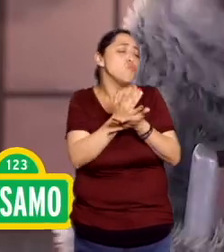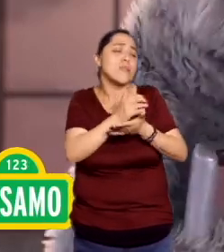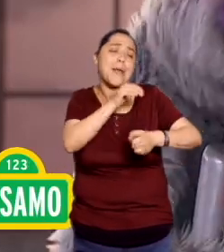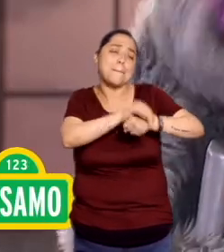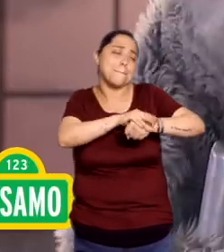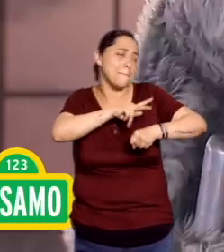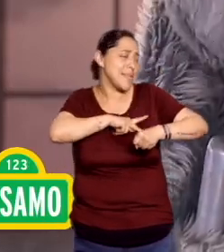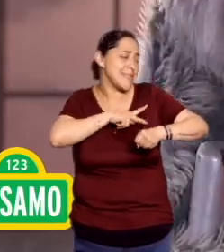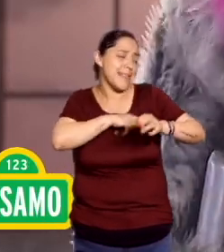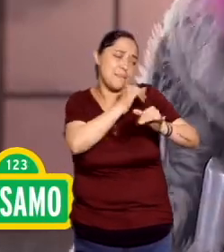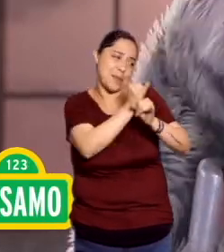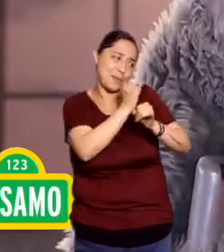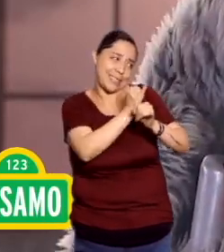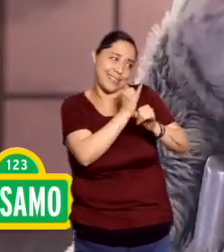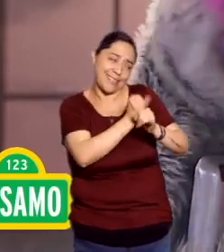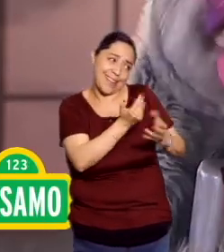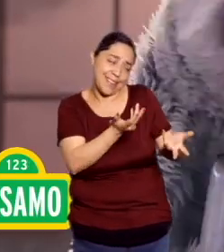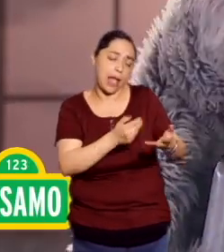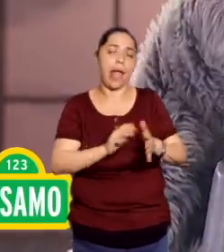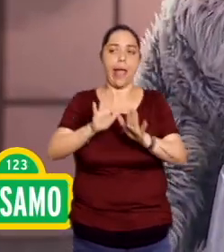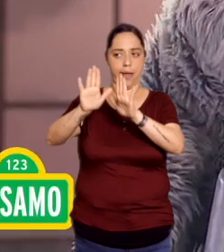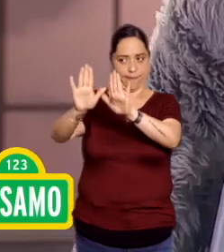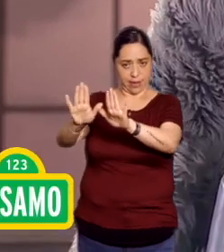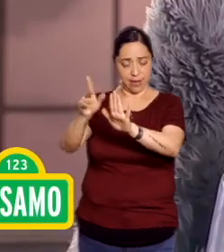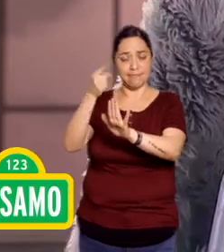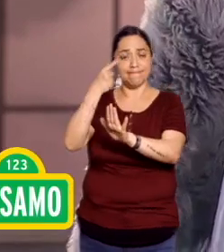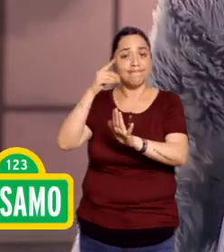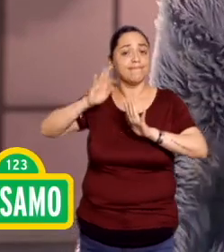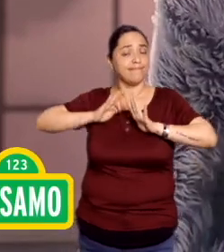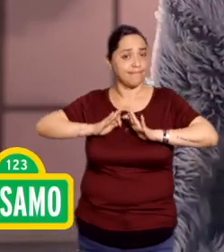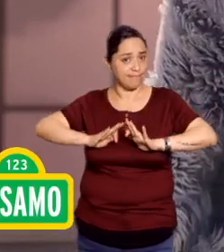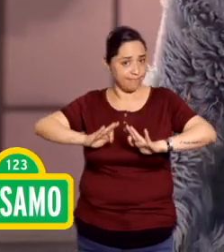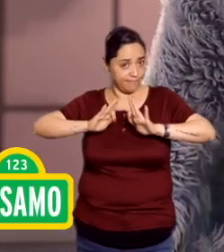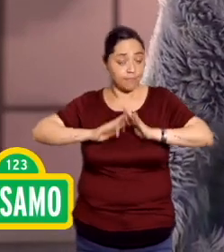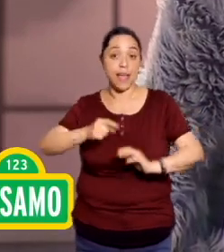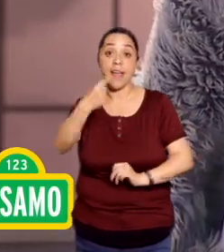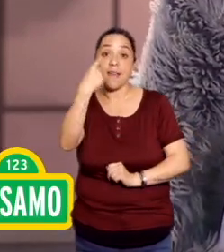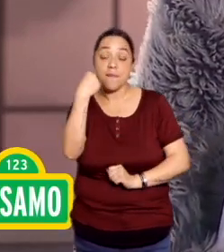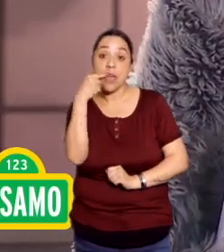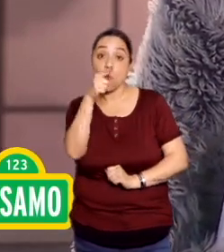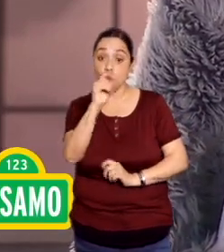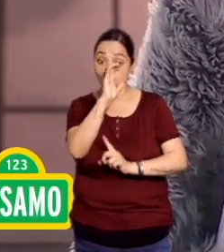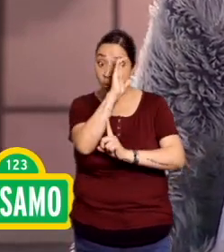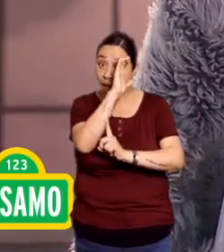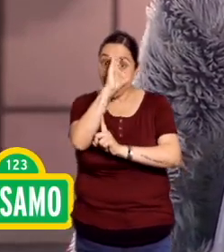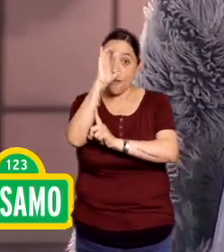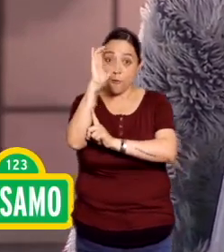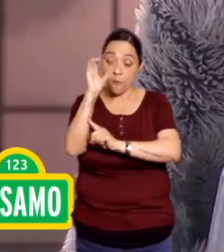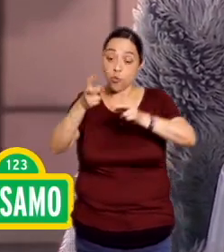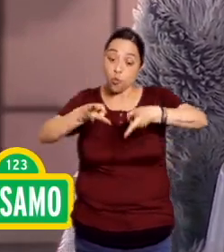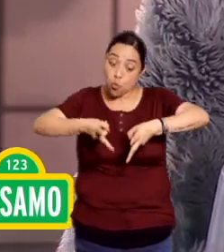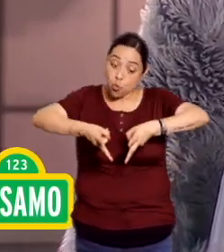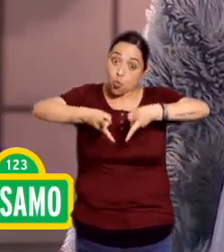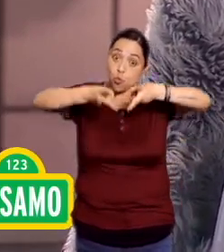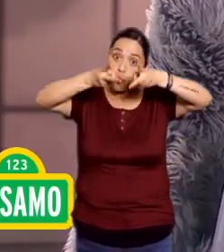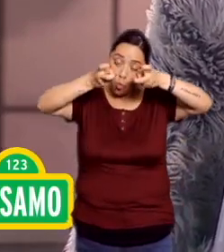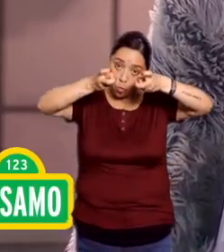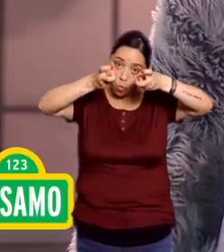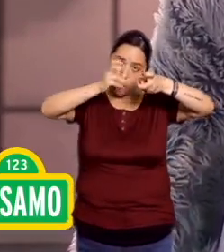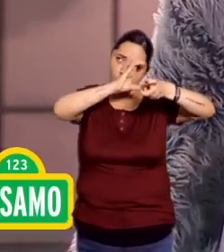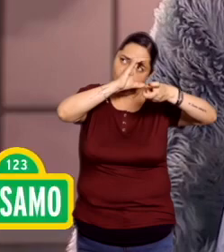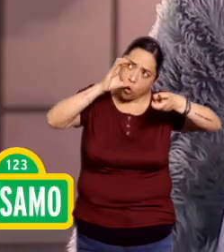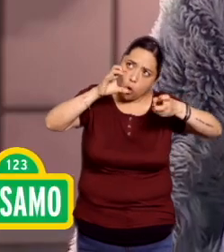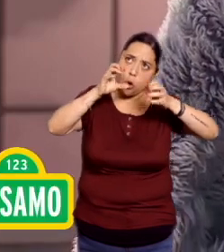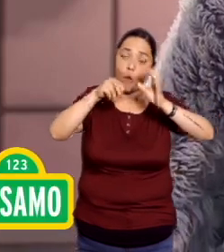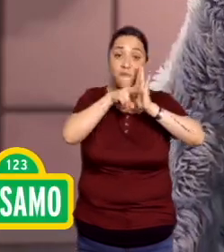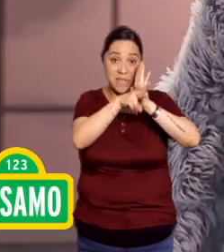con mis amigos de internet. A ver, chicos, tranquilos. Miren, cuando subes una foto o algún video